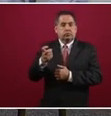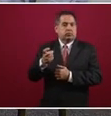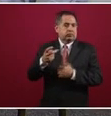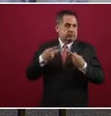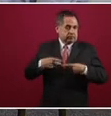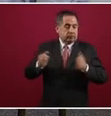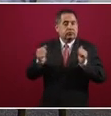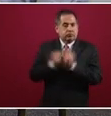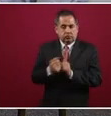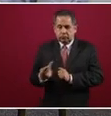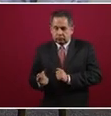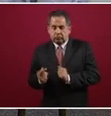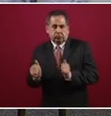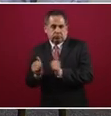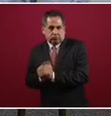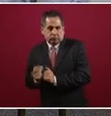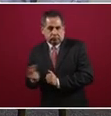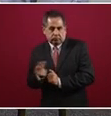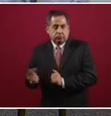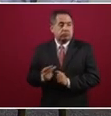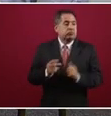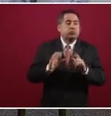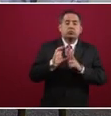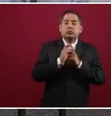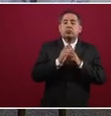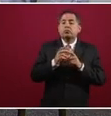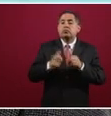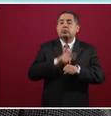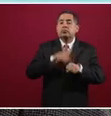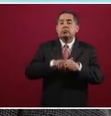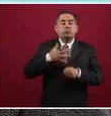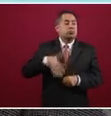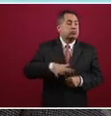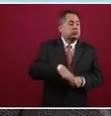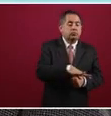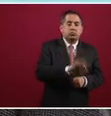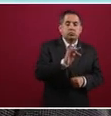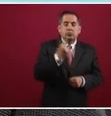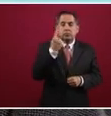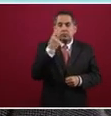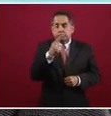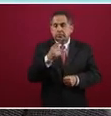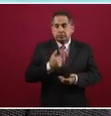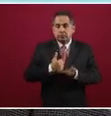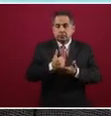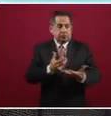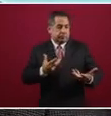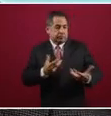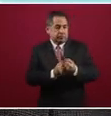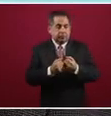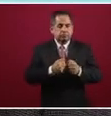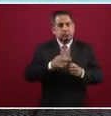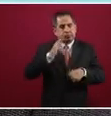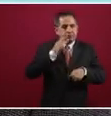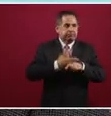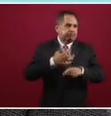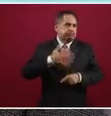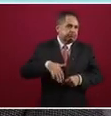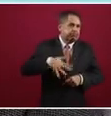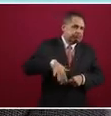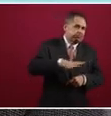a la comisión nacional de búsqueda para llevar adelante con el respaldo de ellos todas las tareas de búsqueda